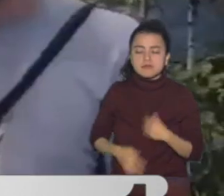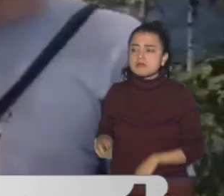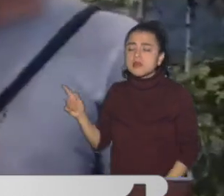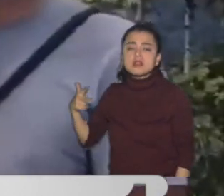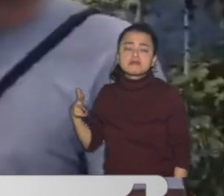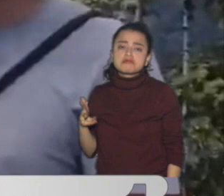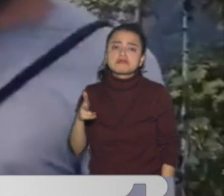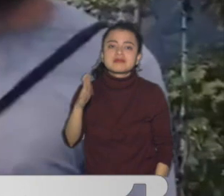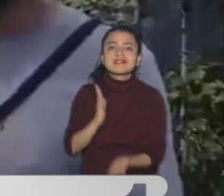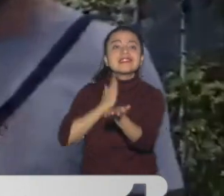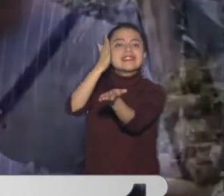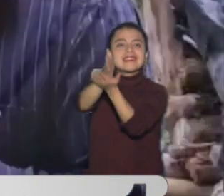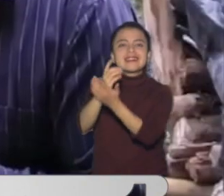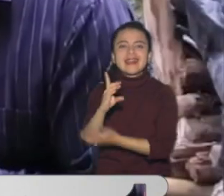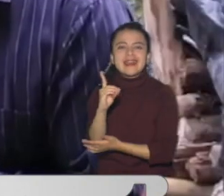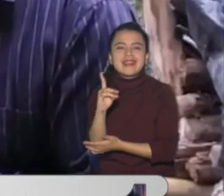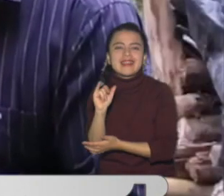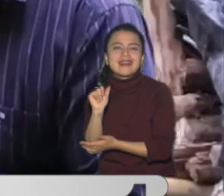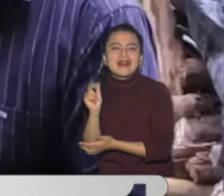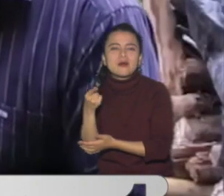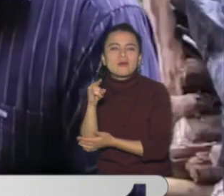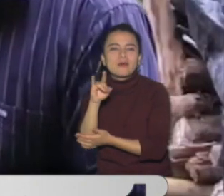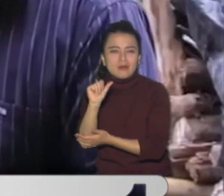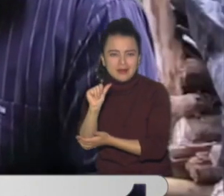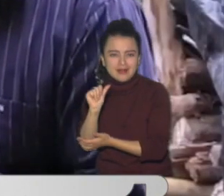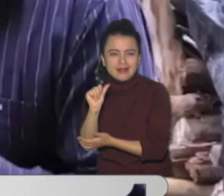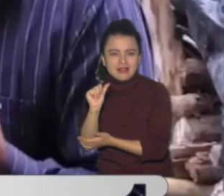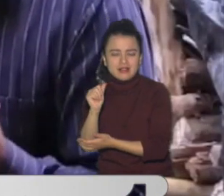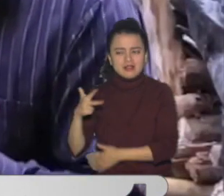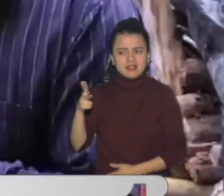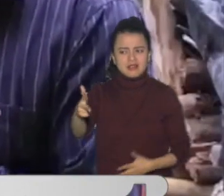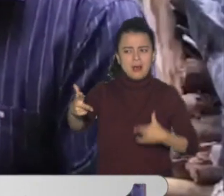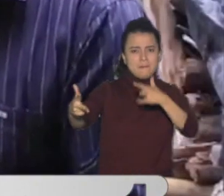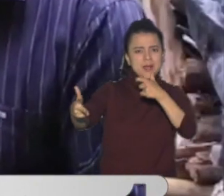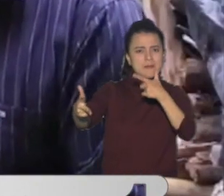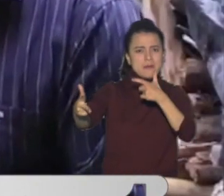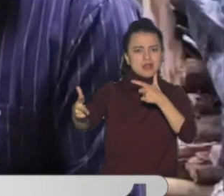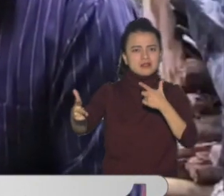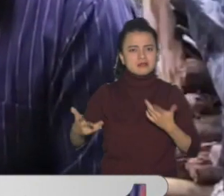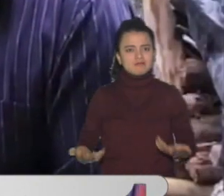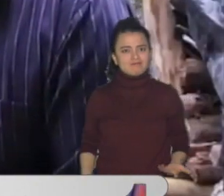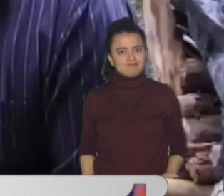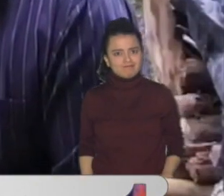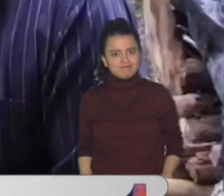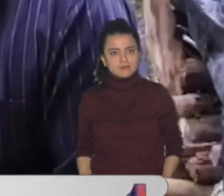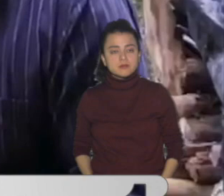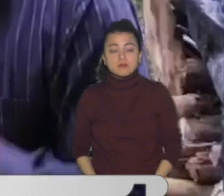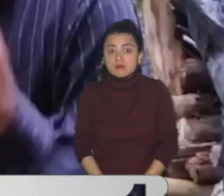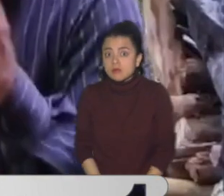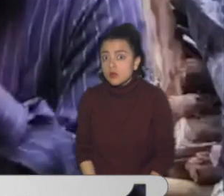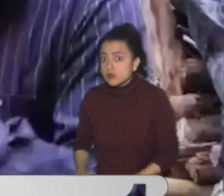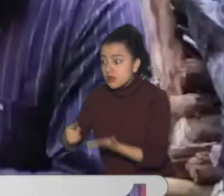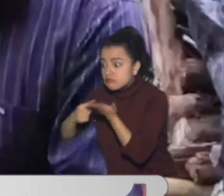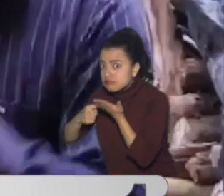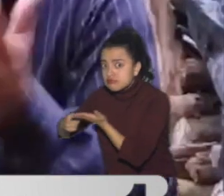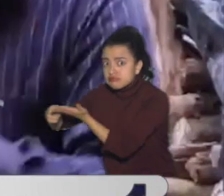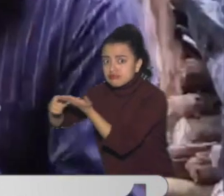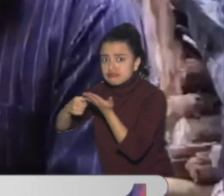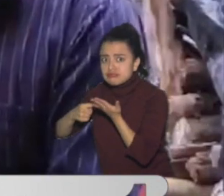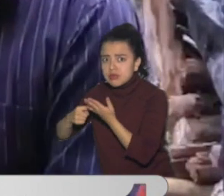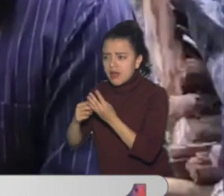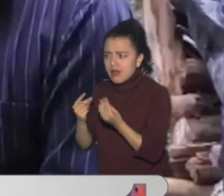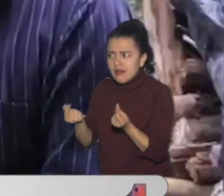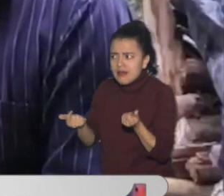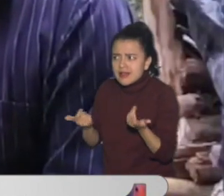estos sujetos armados que le dispararon. Por eso a esta hora nos acompaña en Noticentro 1 CMI el presidente del Consejo de Dagua,